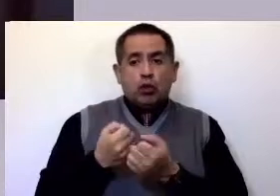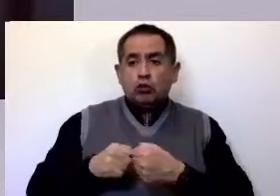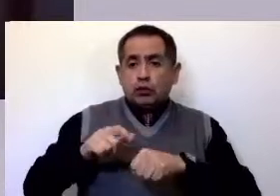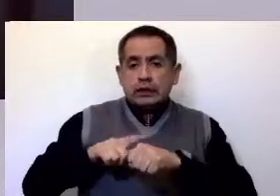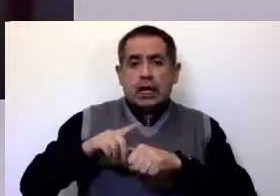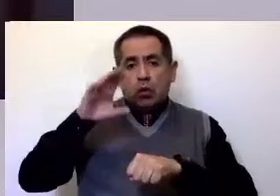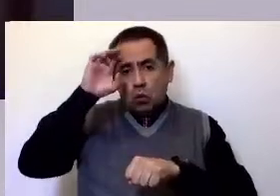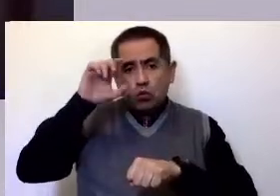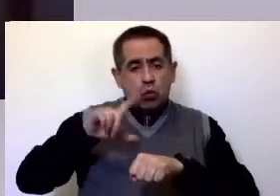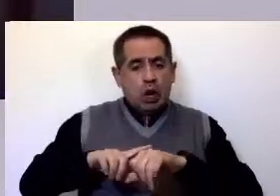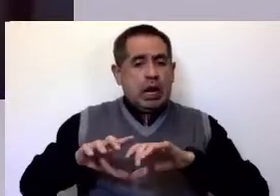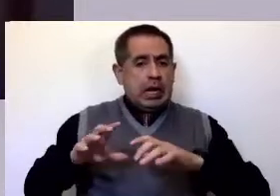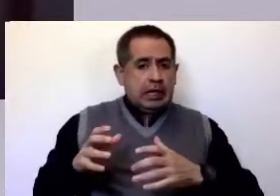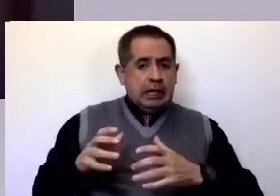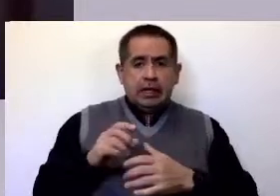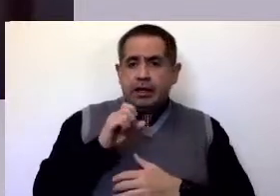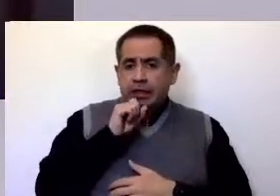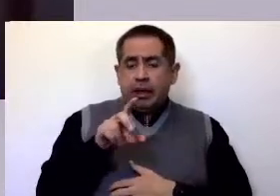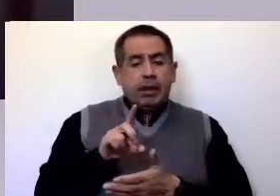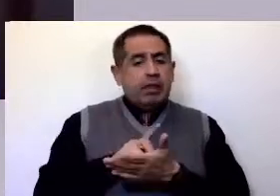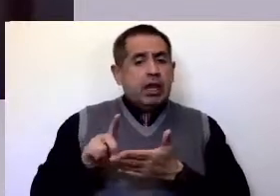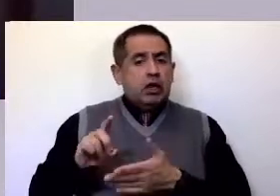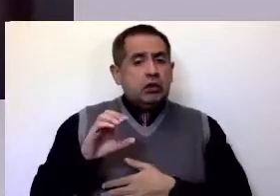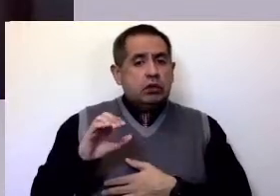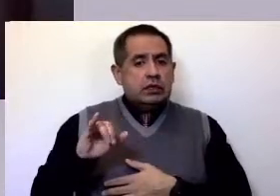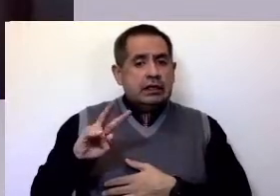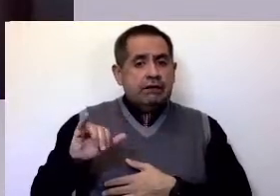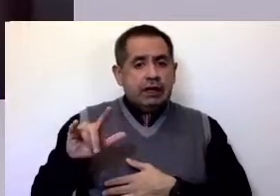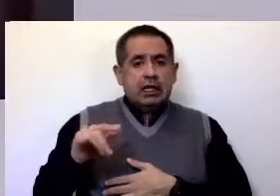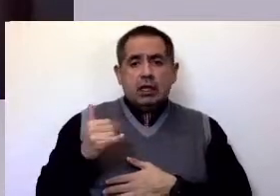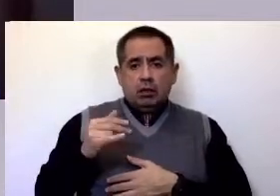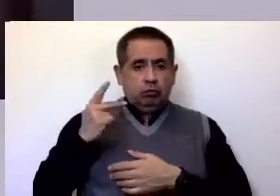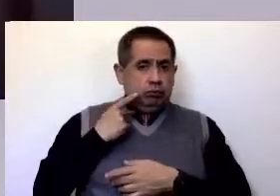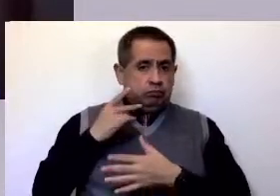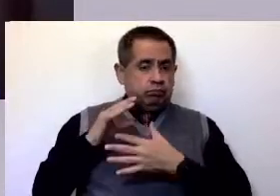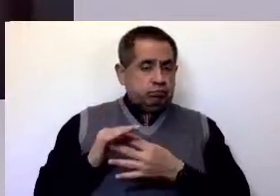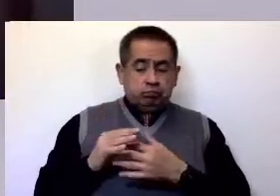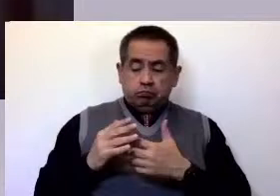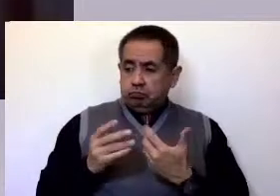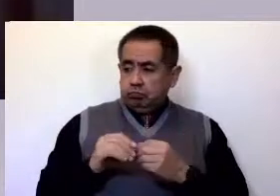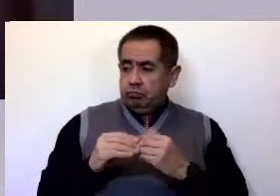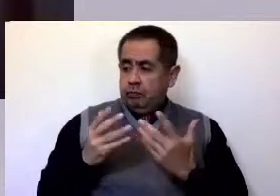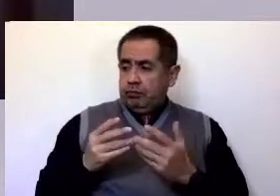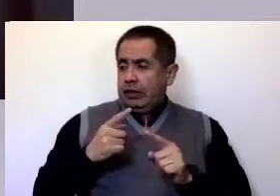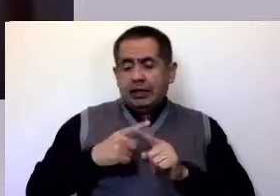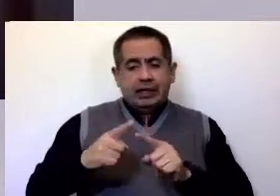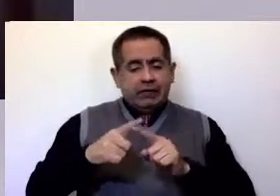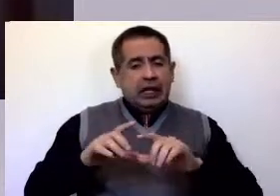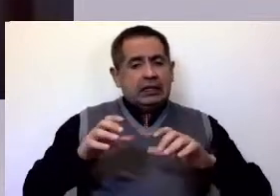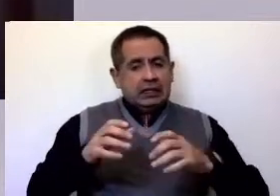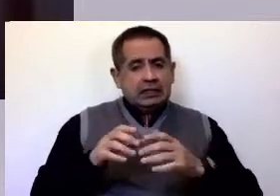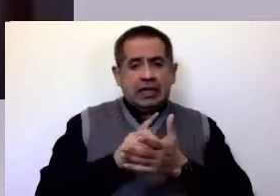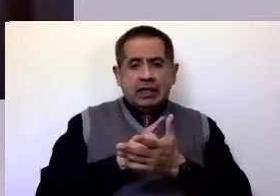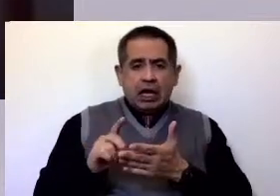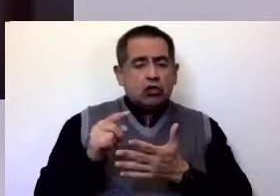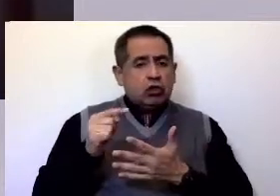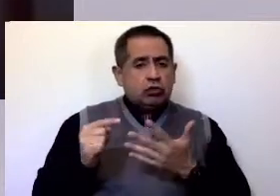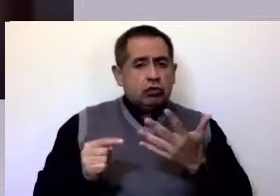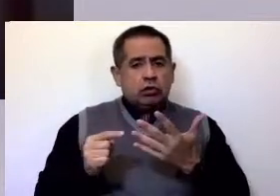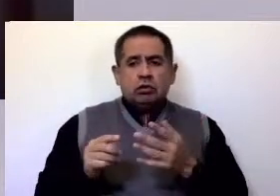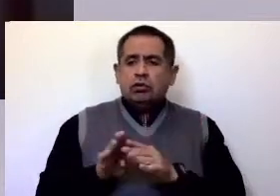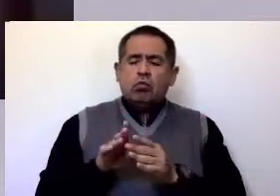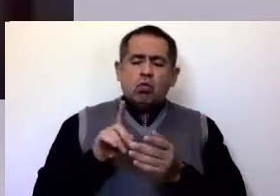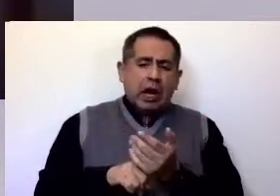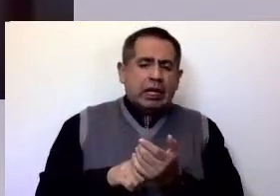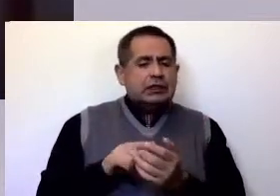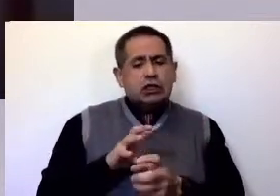y la de los derechos civiles y políticos por cuanto las diferentes categorías de derechos constituyen un todo